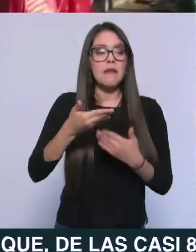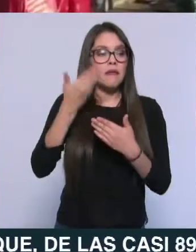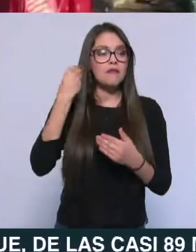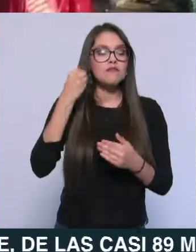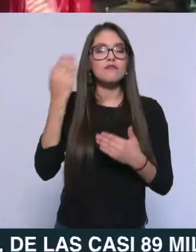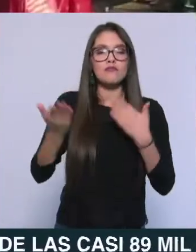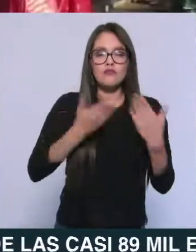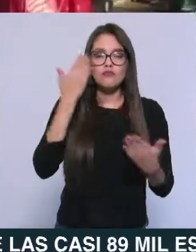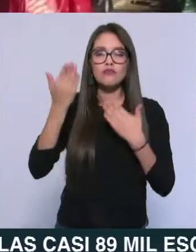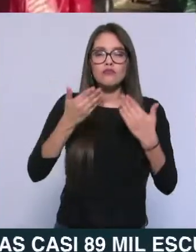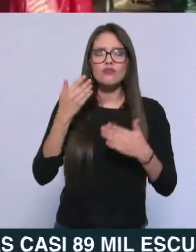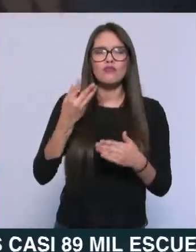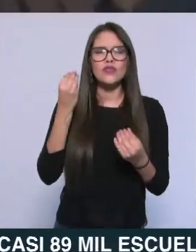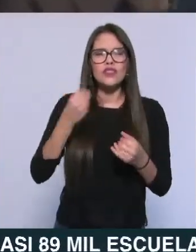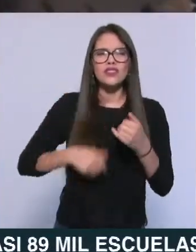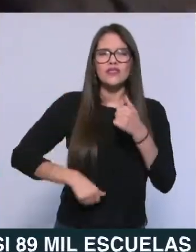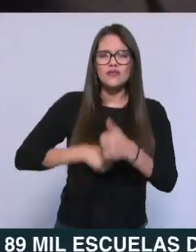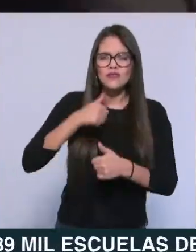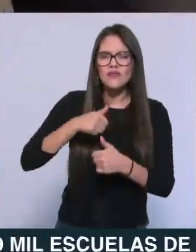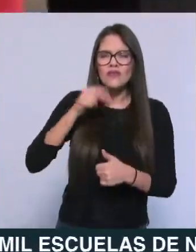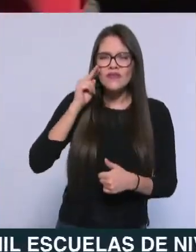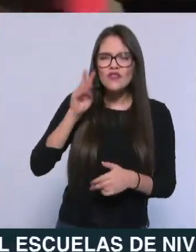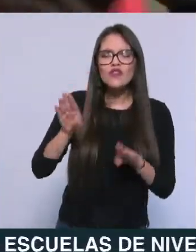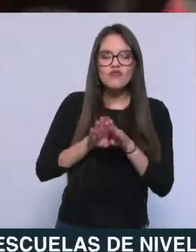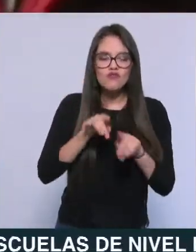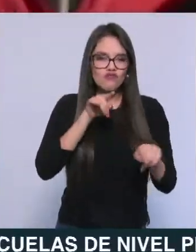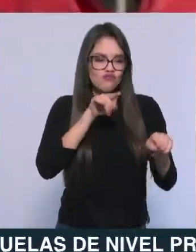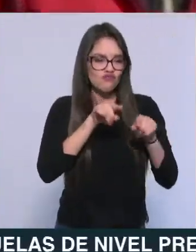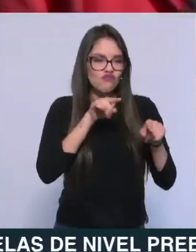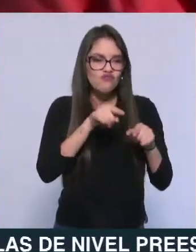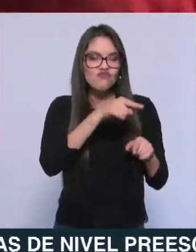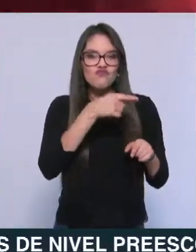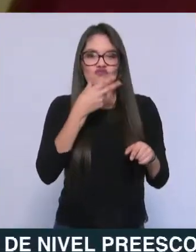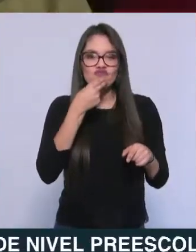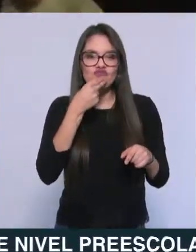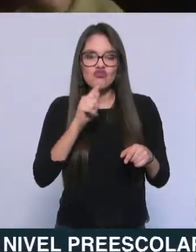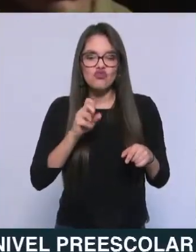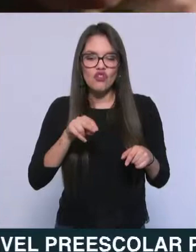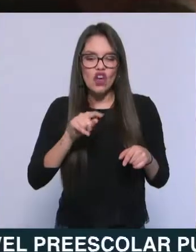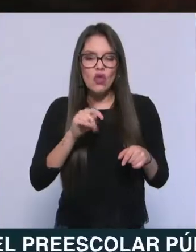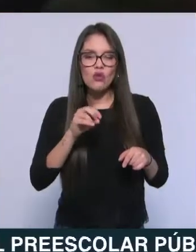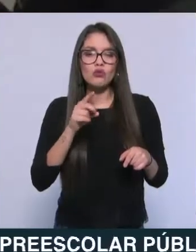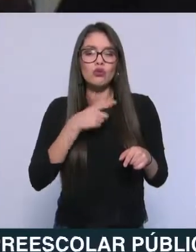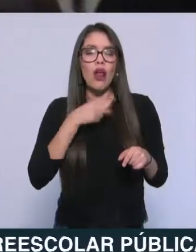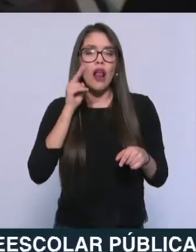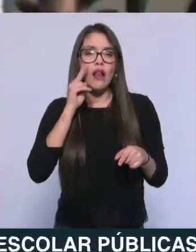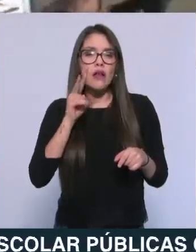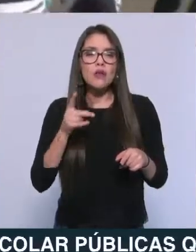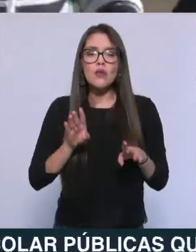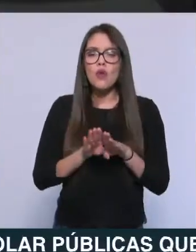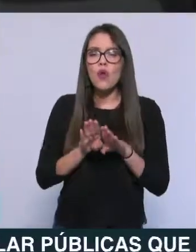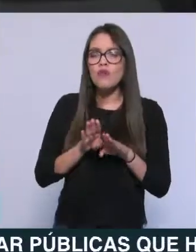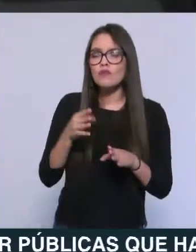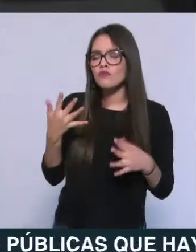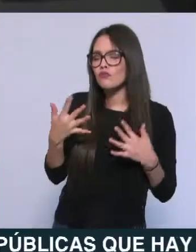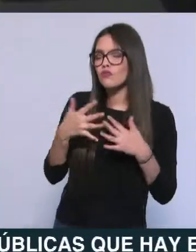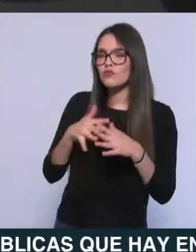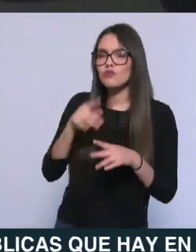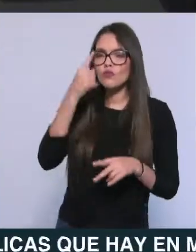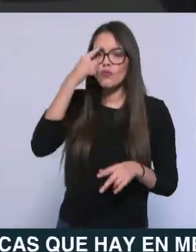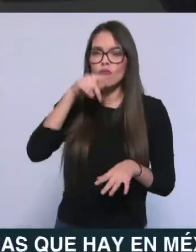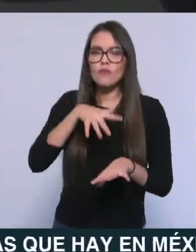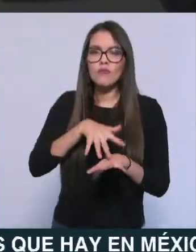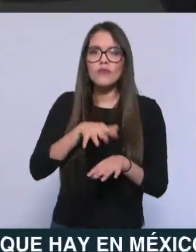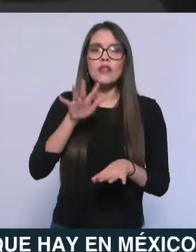tratado de criticar si Tonatiuh Guillén o no solamente estaba involucrado a nivel académico, ¿no? Porque muchas veces